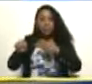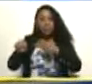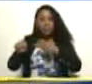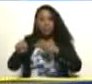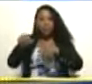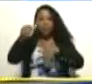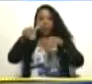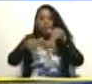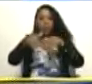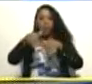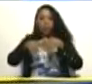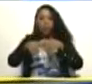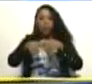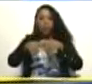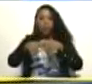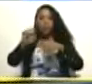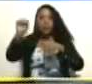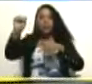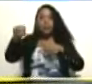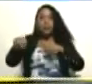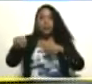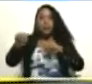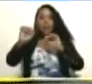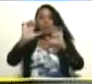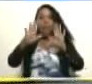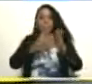votos por el sí,